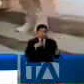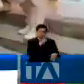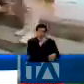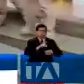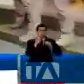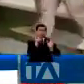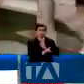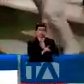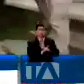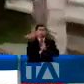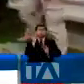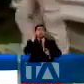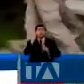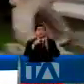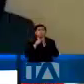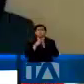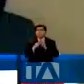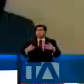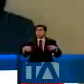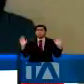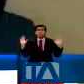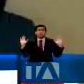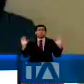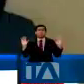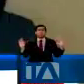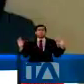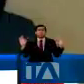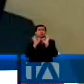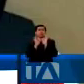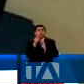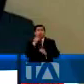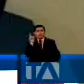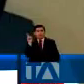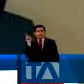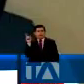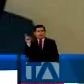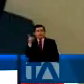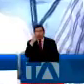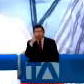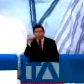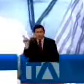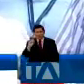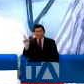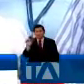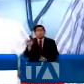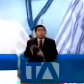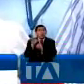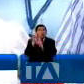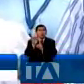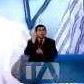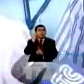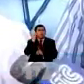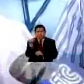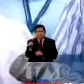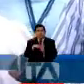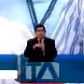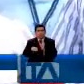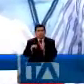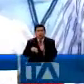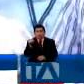este pedido, la ministra Romo dijo que es prioridad brindar seguridad a los funcionarios judiciales. La Fiscalía, el Consejo de la